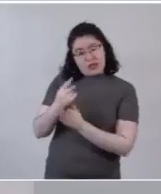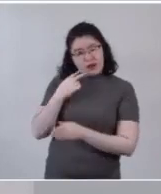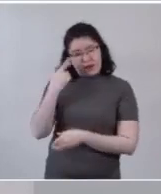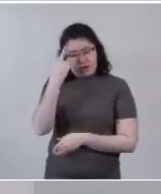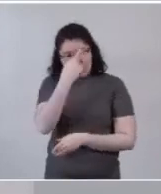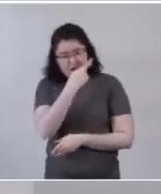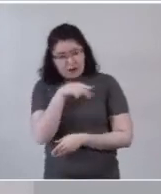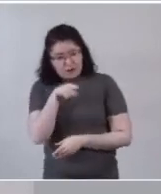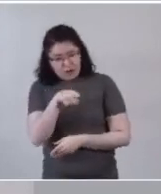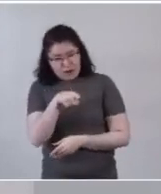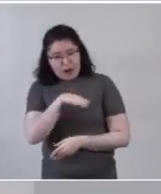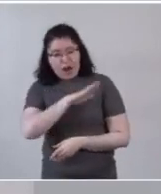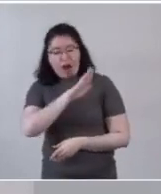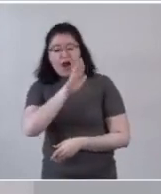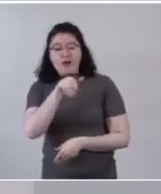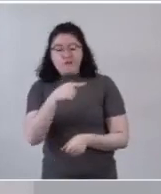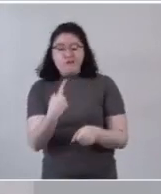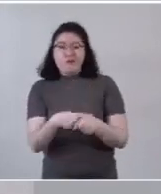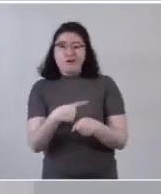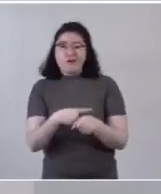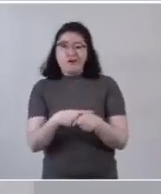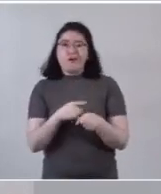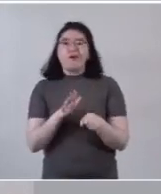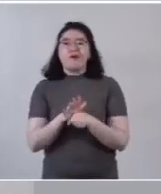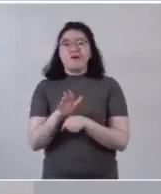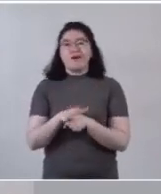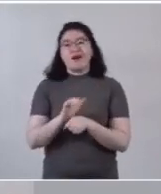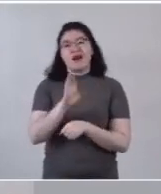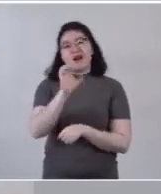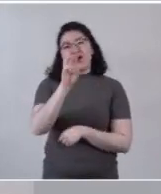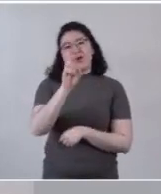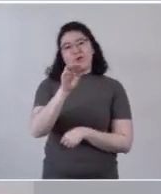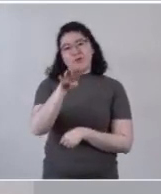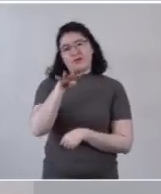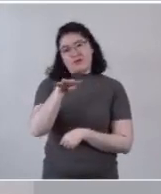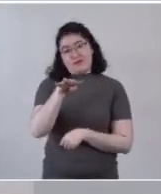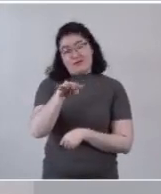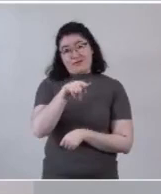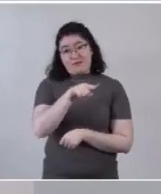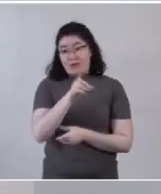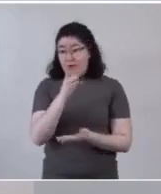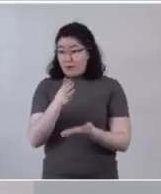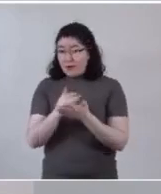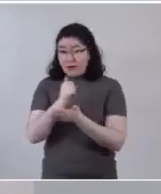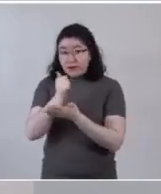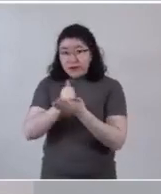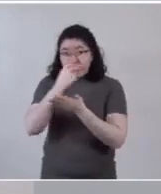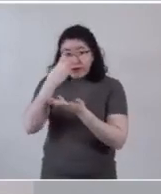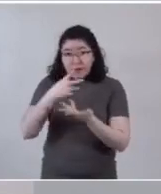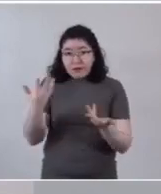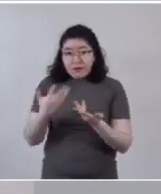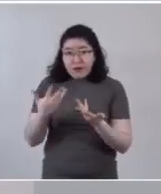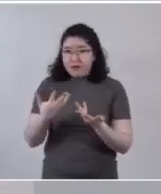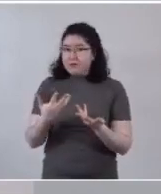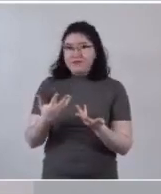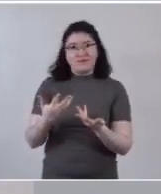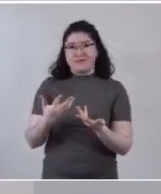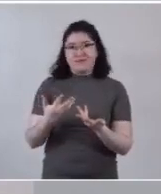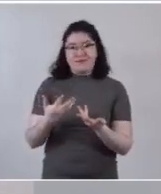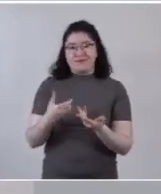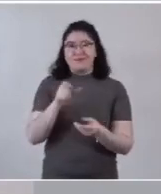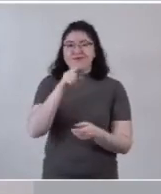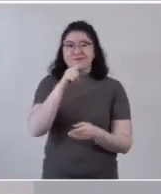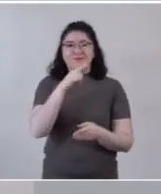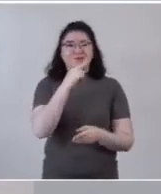una situación solo de la Ciudad de México, es una situación que en todos los países del mundo, es más, la propia nota lo